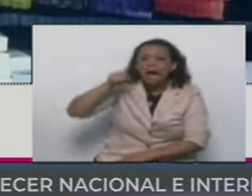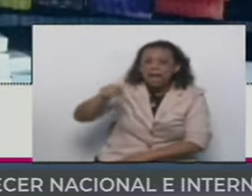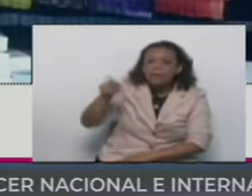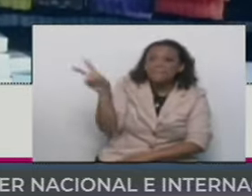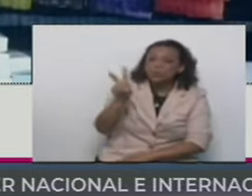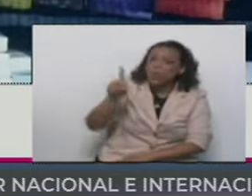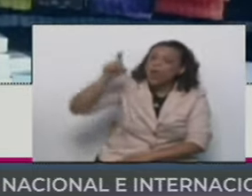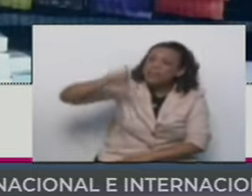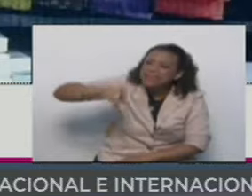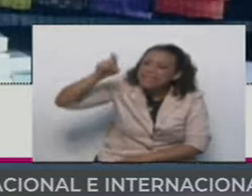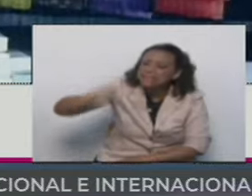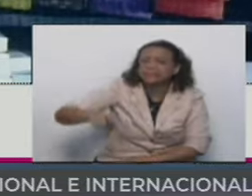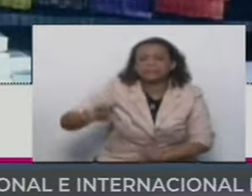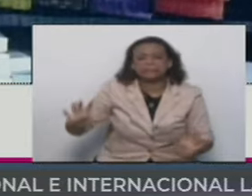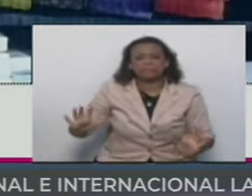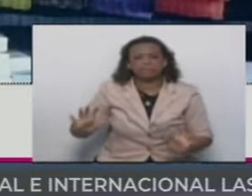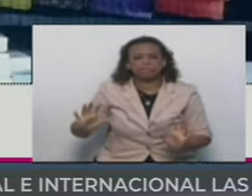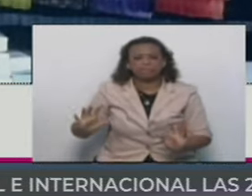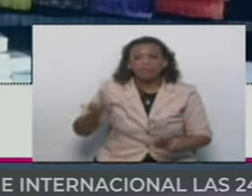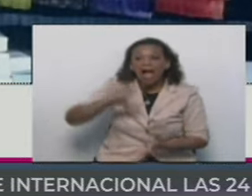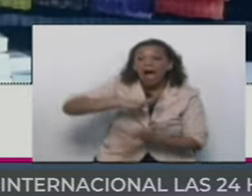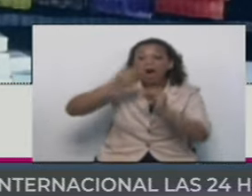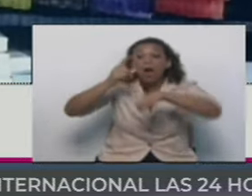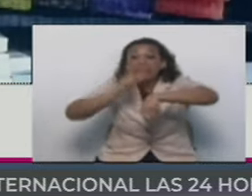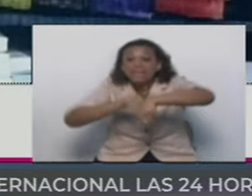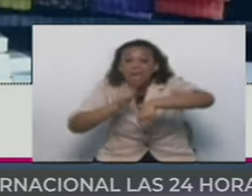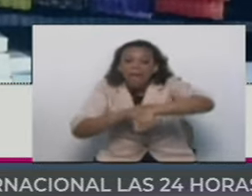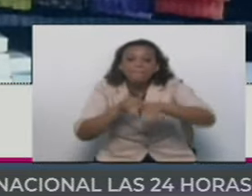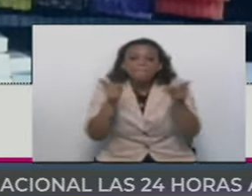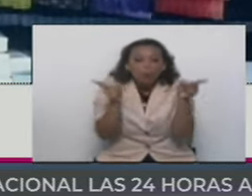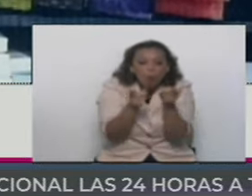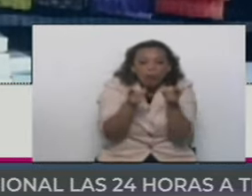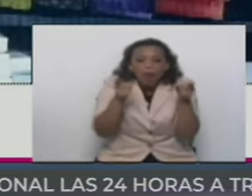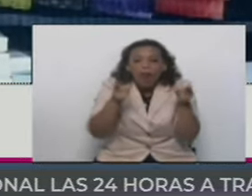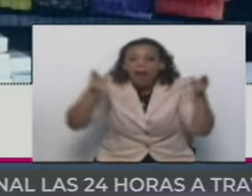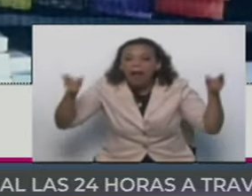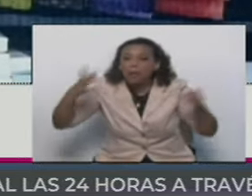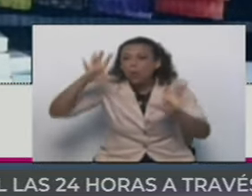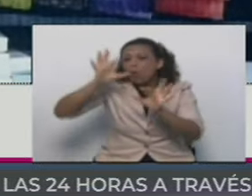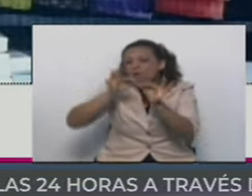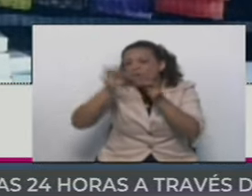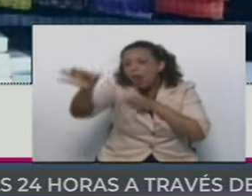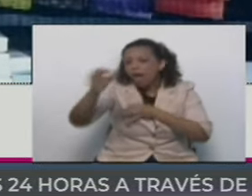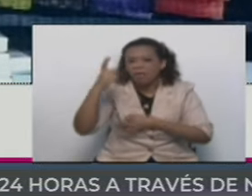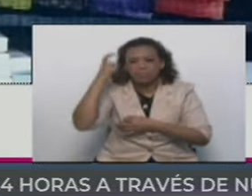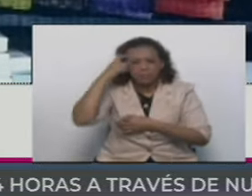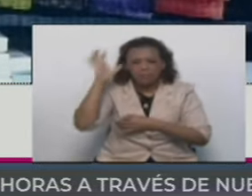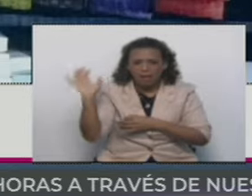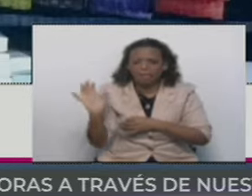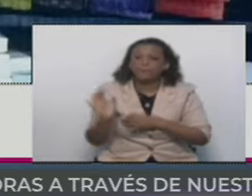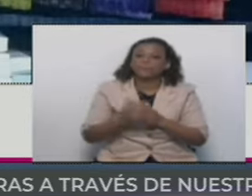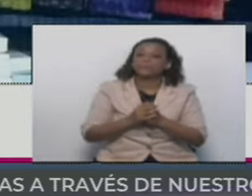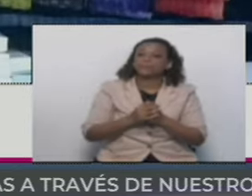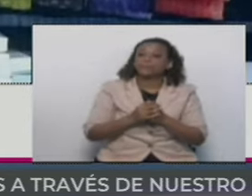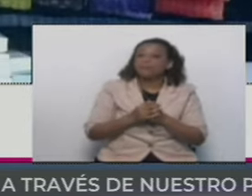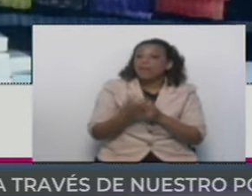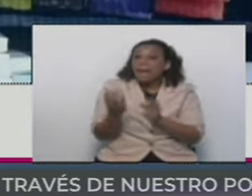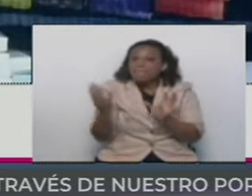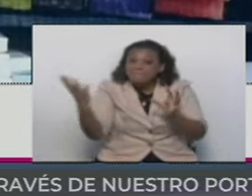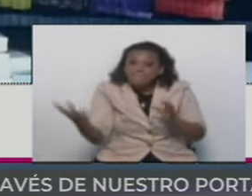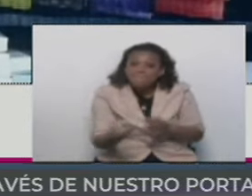Venezuela necesita a corto, mediano y largo plazo. Y el otro elemento que